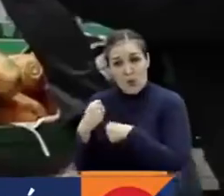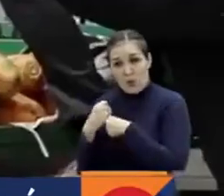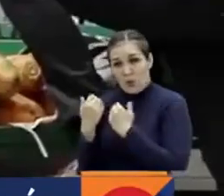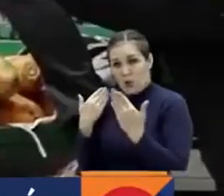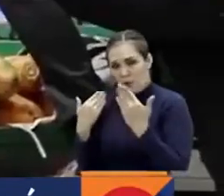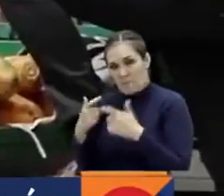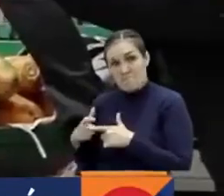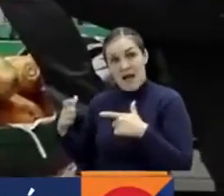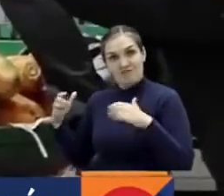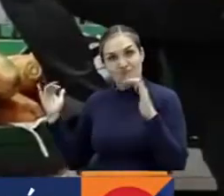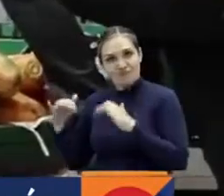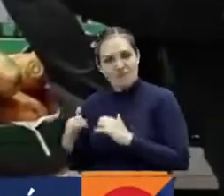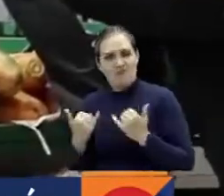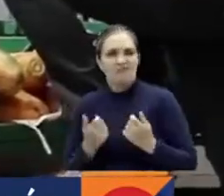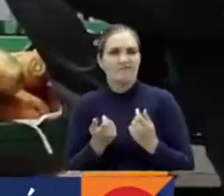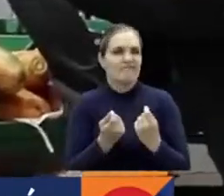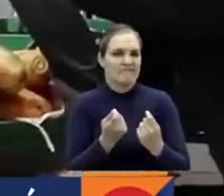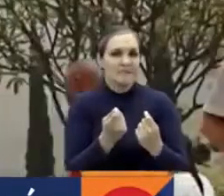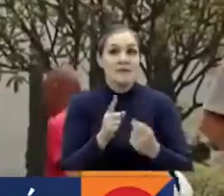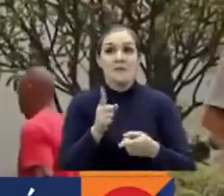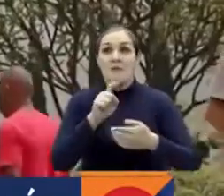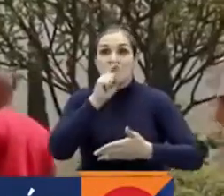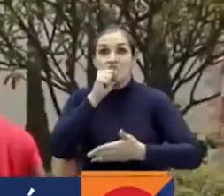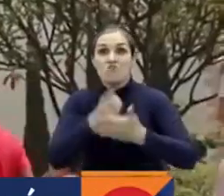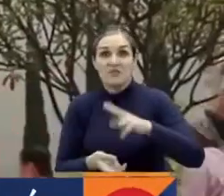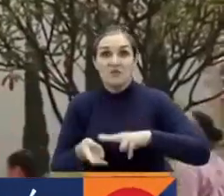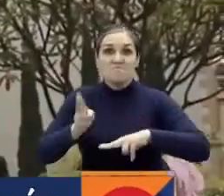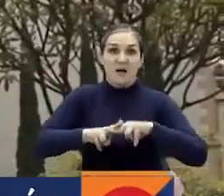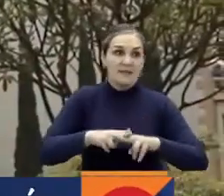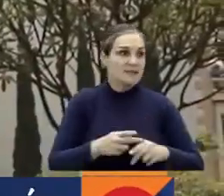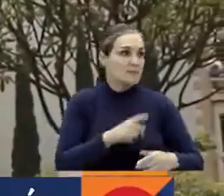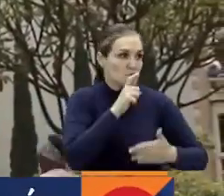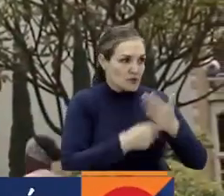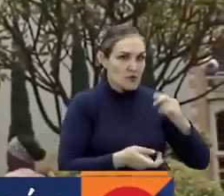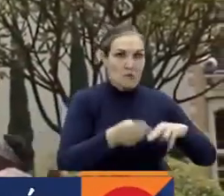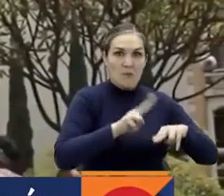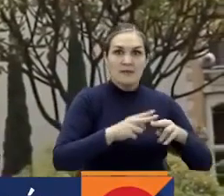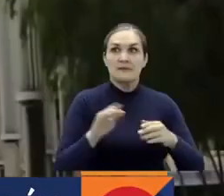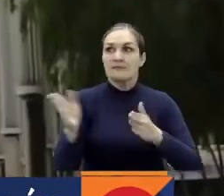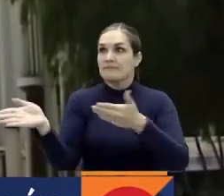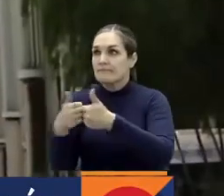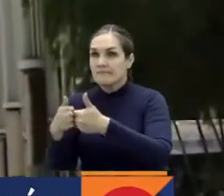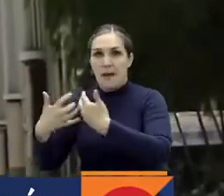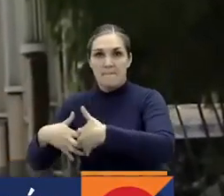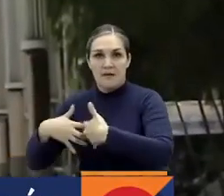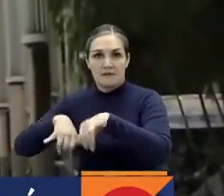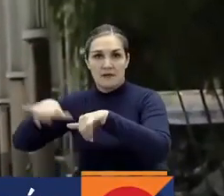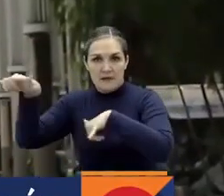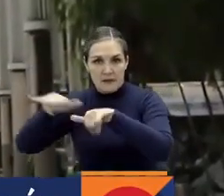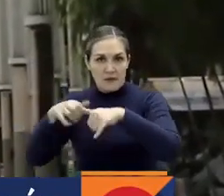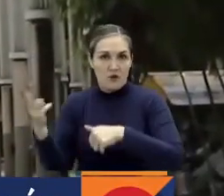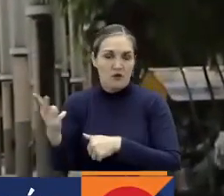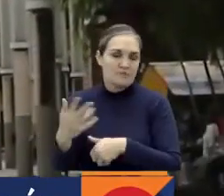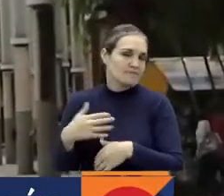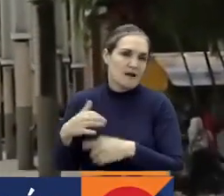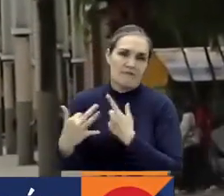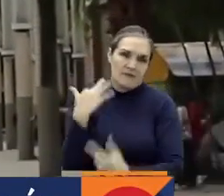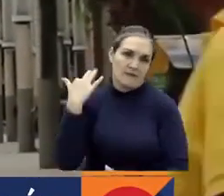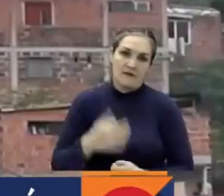El incremento del impuesto al turista y el cierre de Viva y de Ultra Air fueron los grandes factores. La ocupación cierra